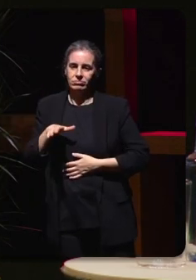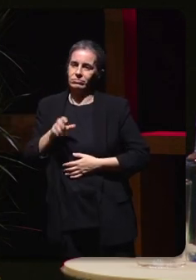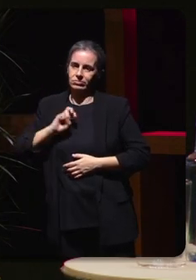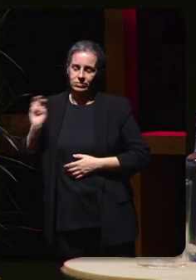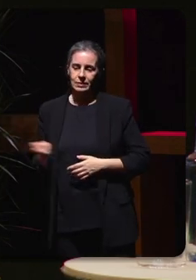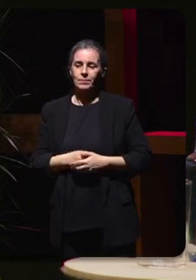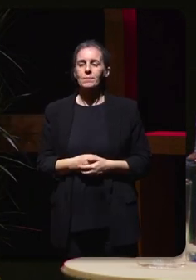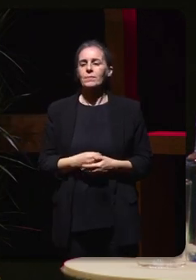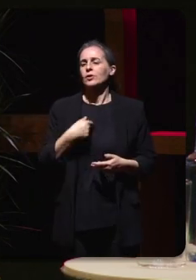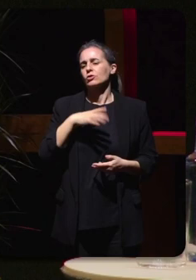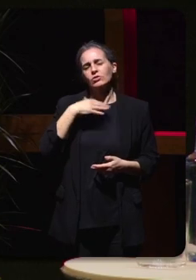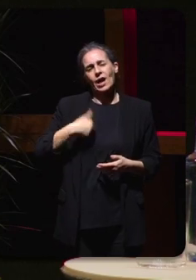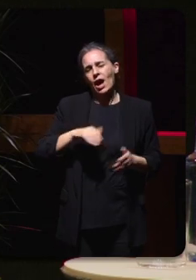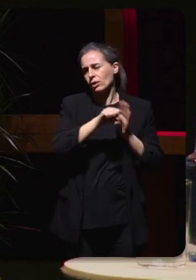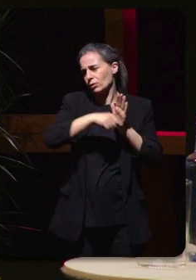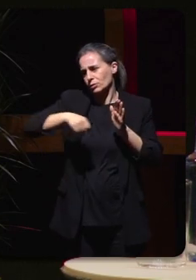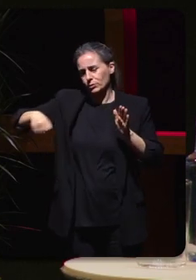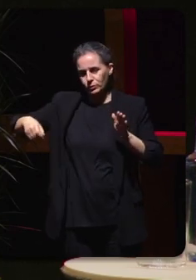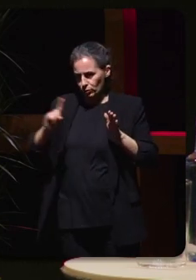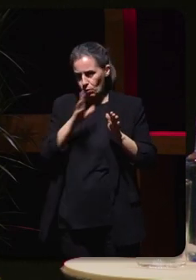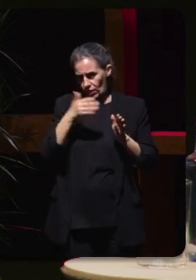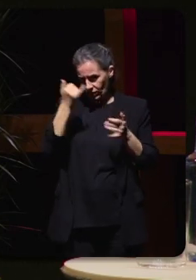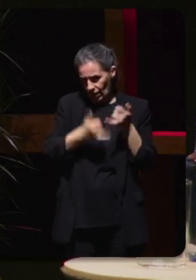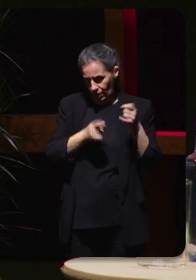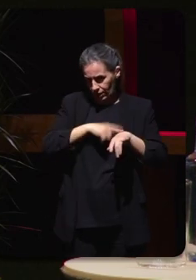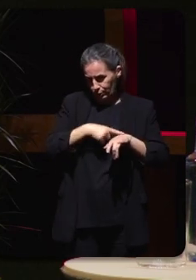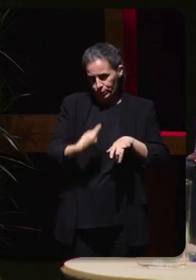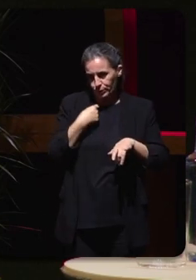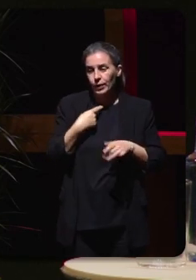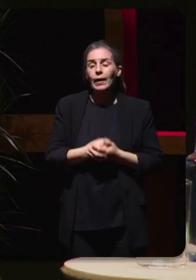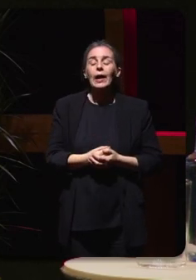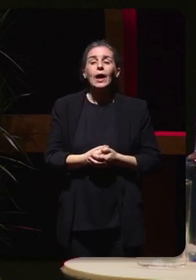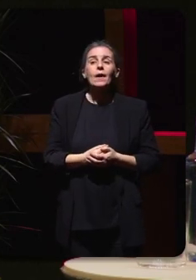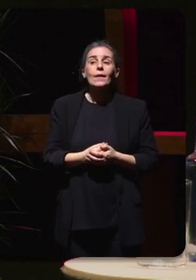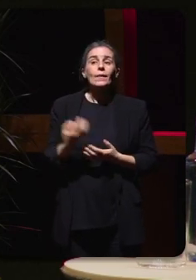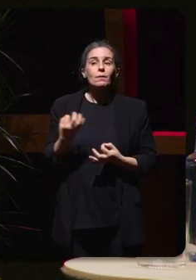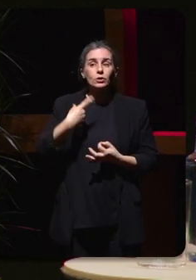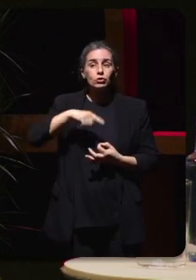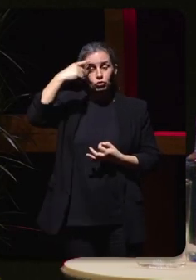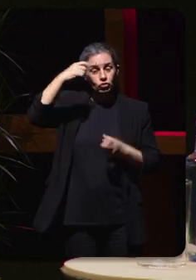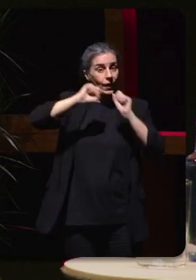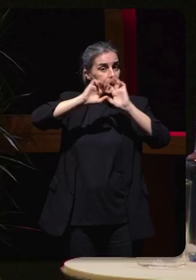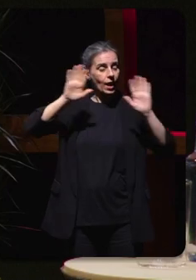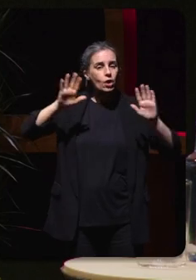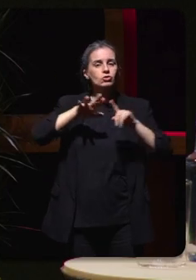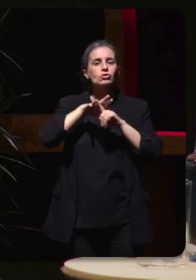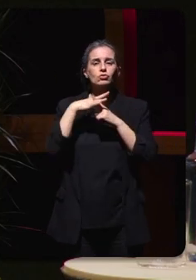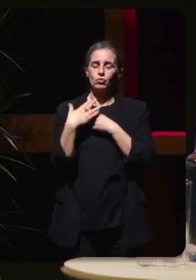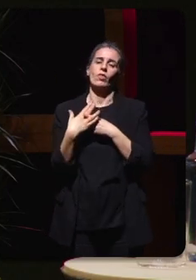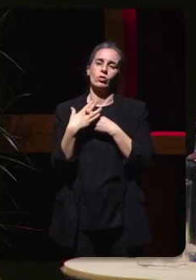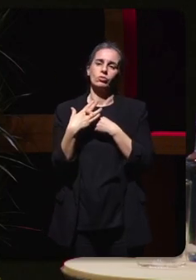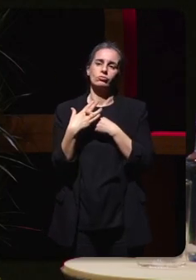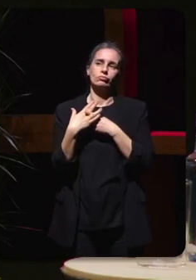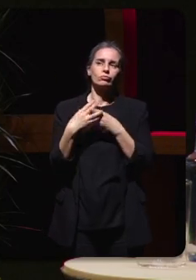decir, que no me voy a alargar más con esto, porque si no nos vamos a entretener demasiado en esto, que lo que tenemos que tener claro es que la situación